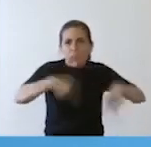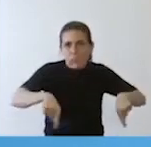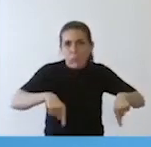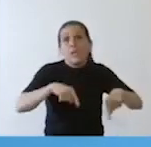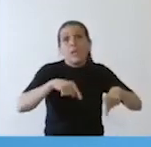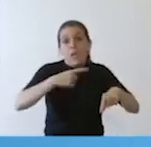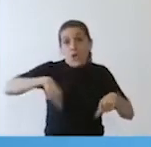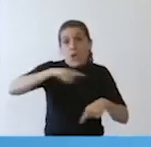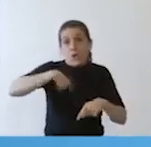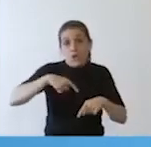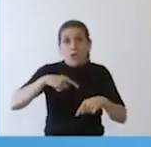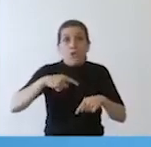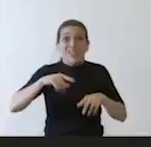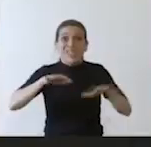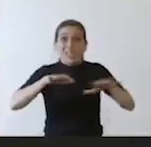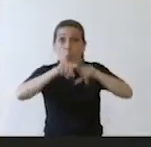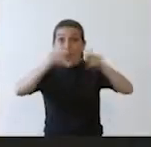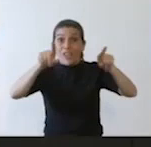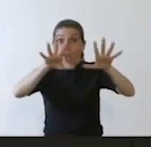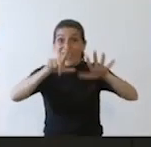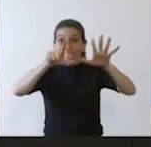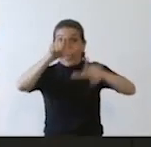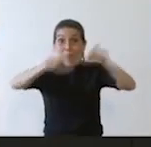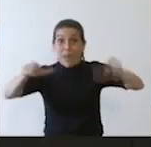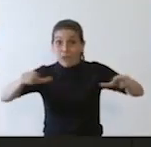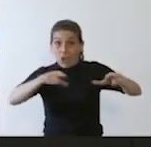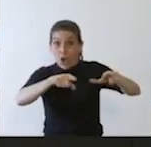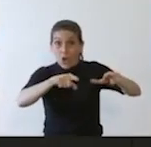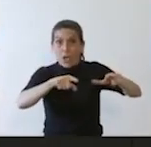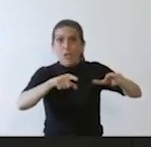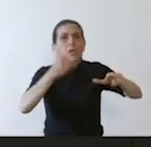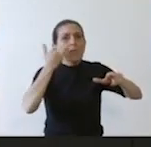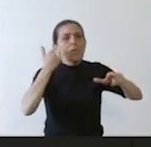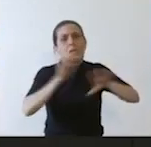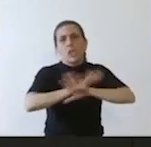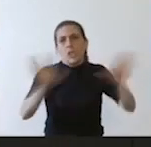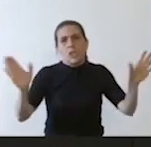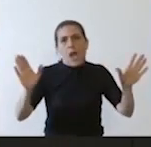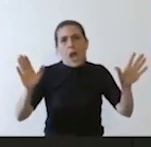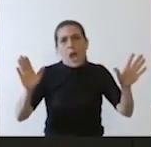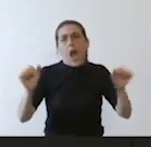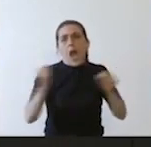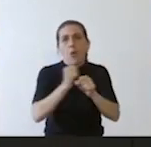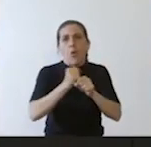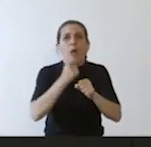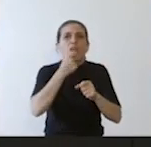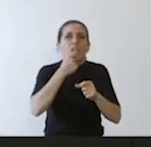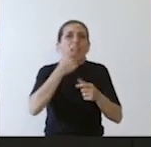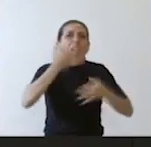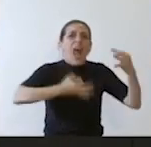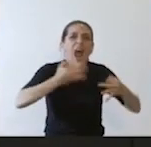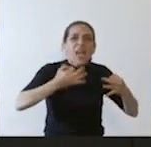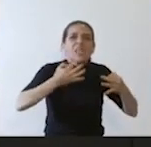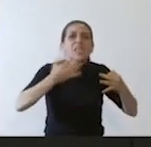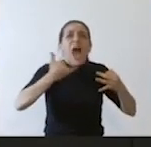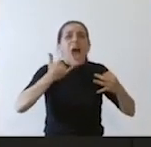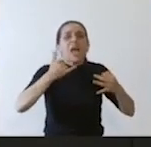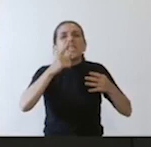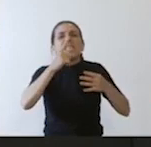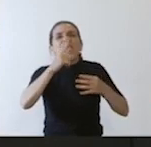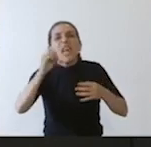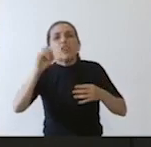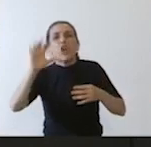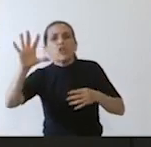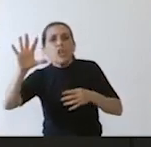en relación a esas situaciones, que se han descartado, ya sea por análisis o por epidemiología, 105 casos y se